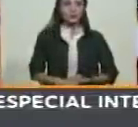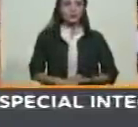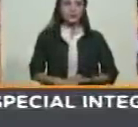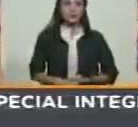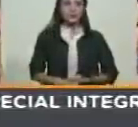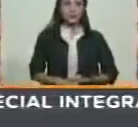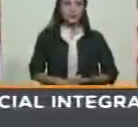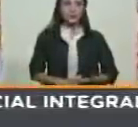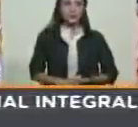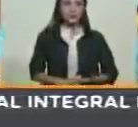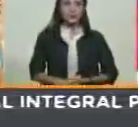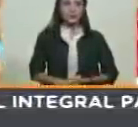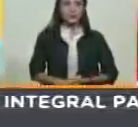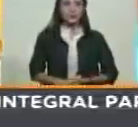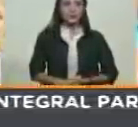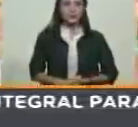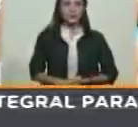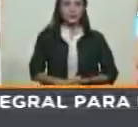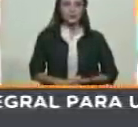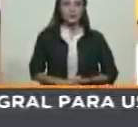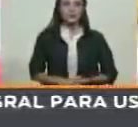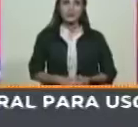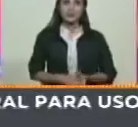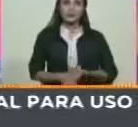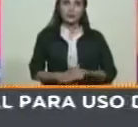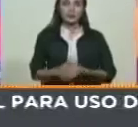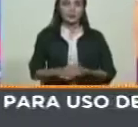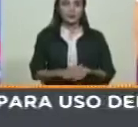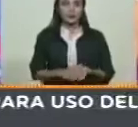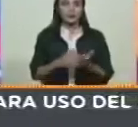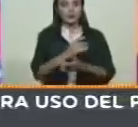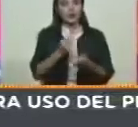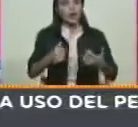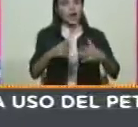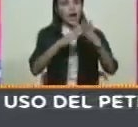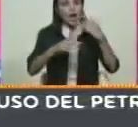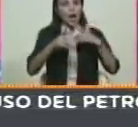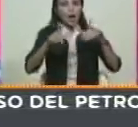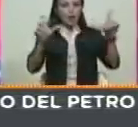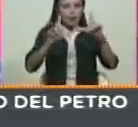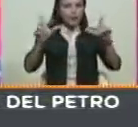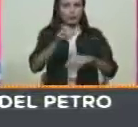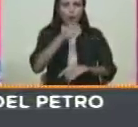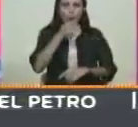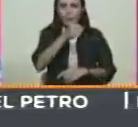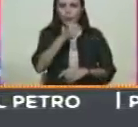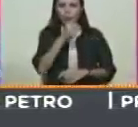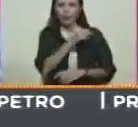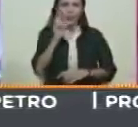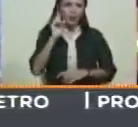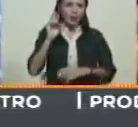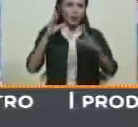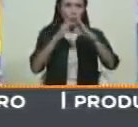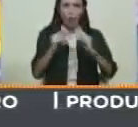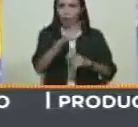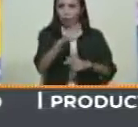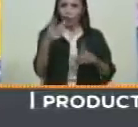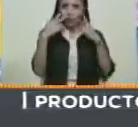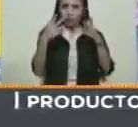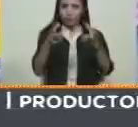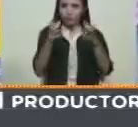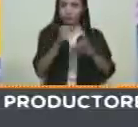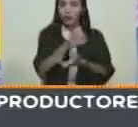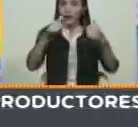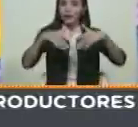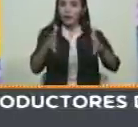en lara gana que lo noten los periodistas que vienen del mundo que